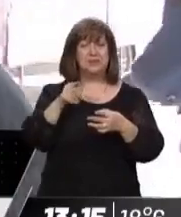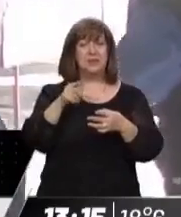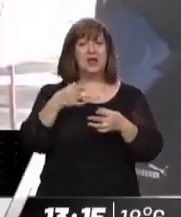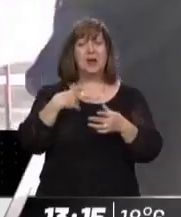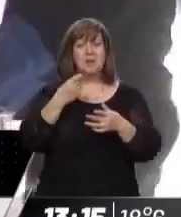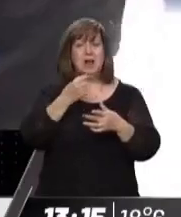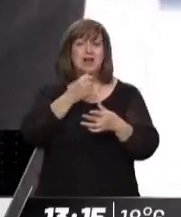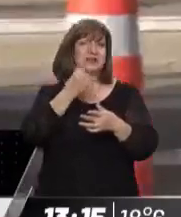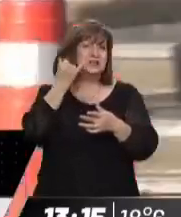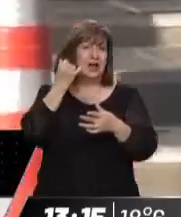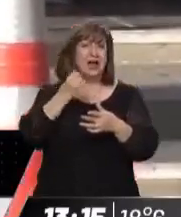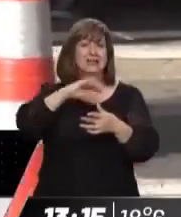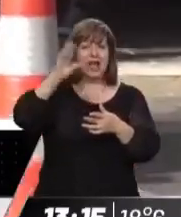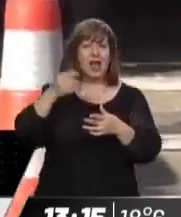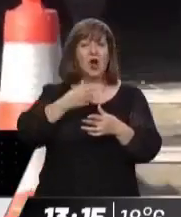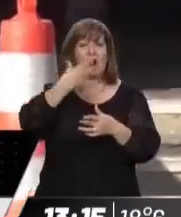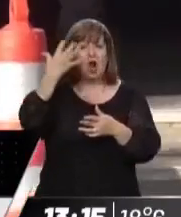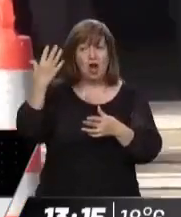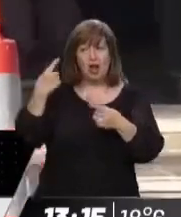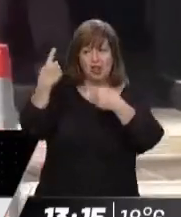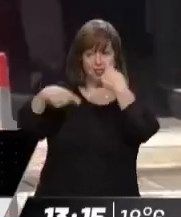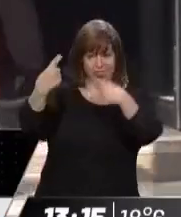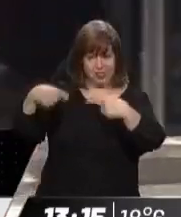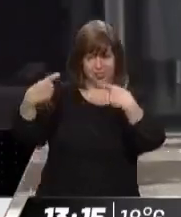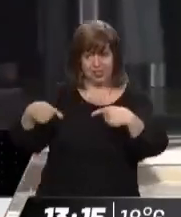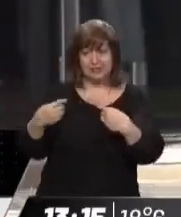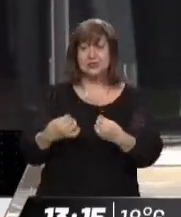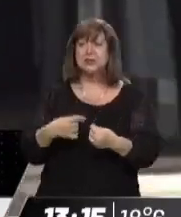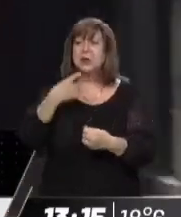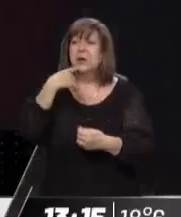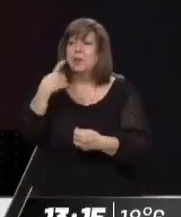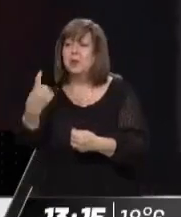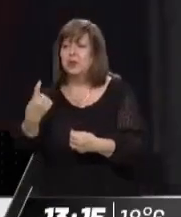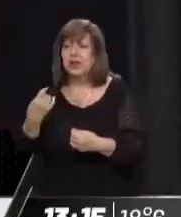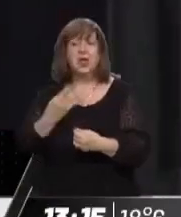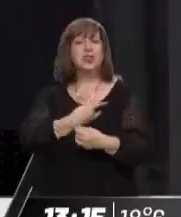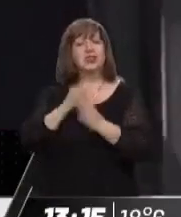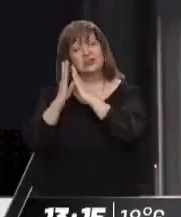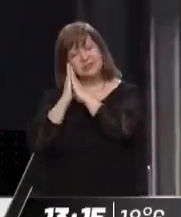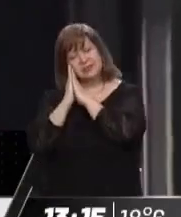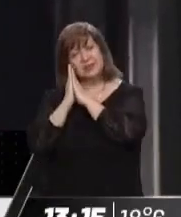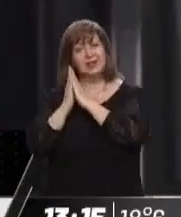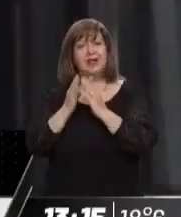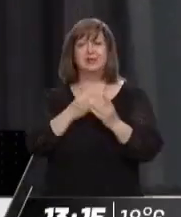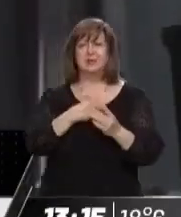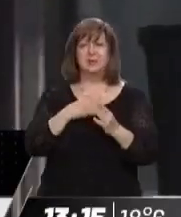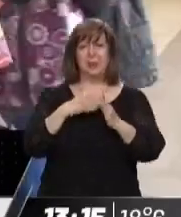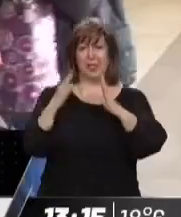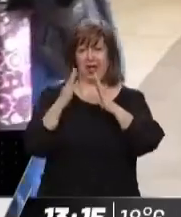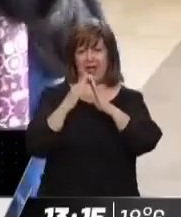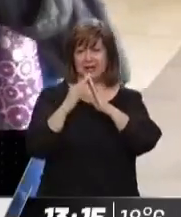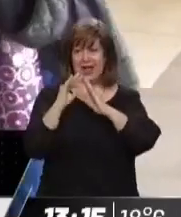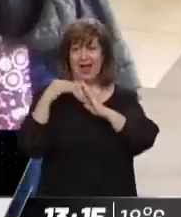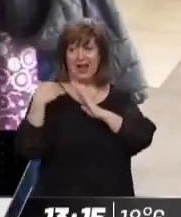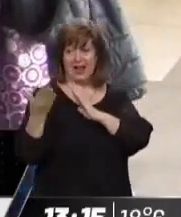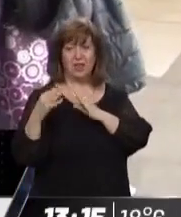Sí, vamos hasta el sábado. Perfecto, ¿y qué, alquilaron una cabaña o tienen la cabaña de alguna amiga? Es una casa al lado de unos parientes de ella, así que